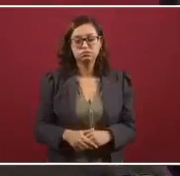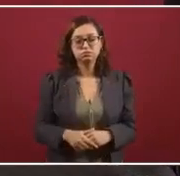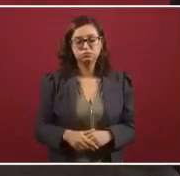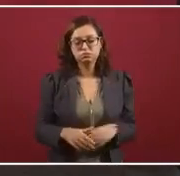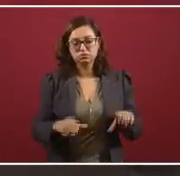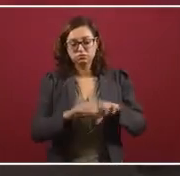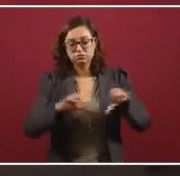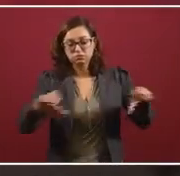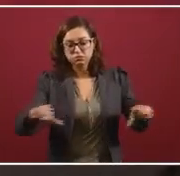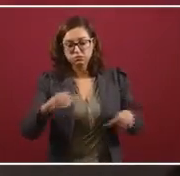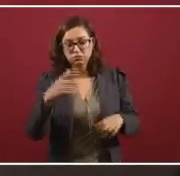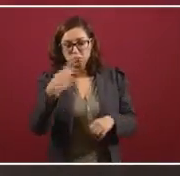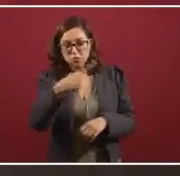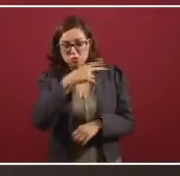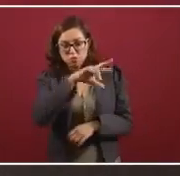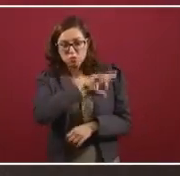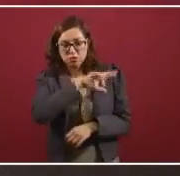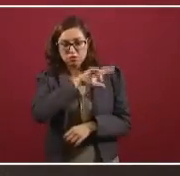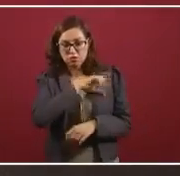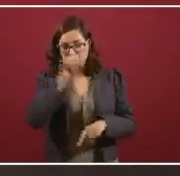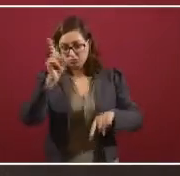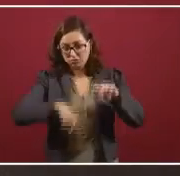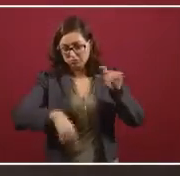ningún bien privado,